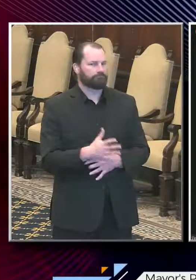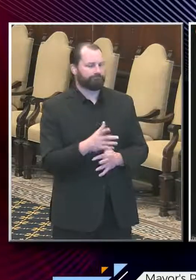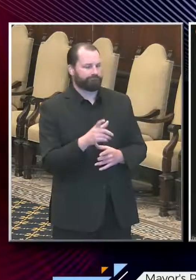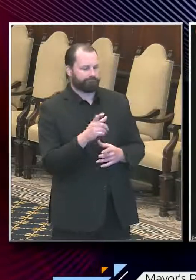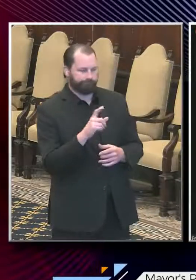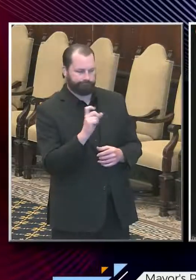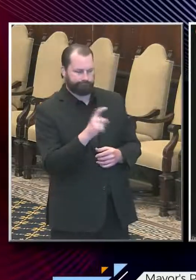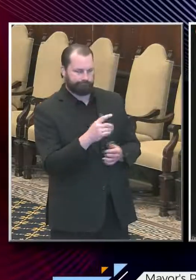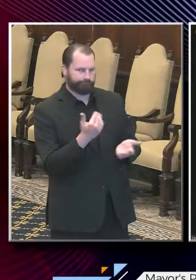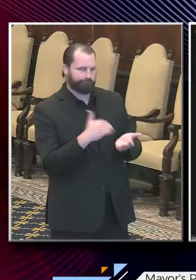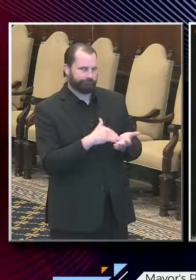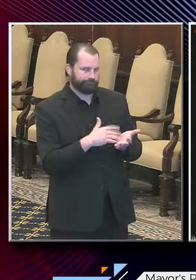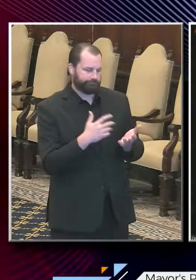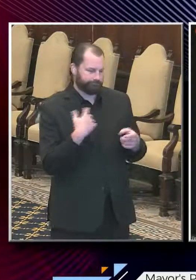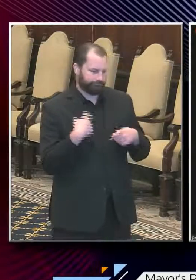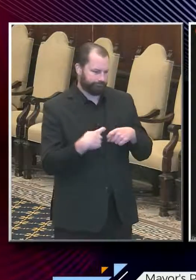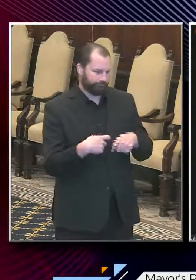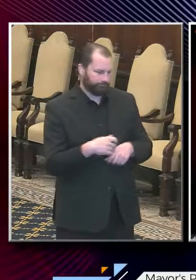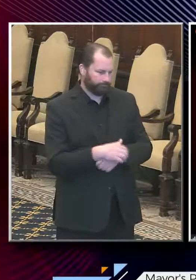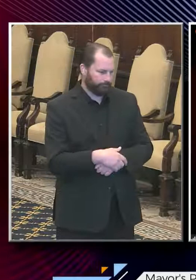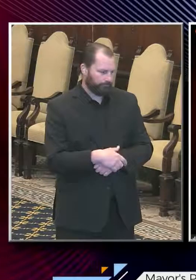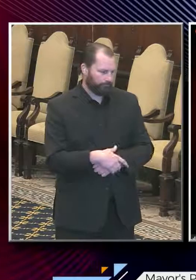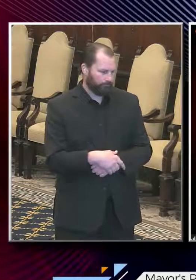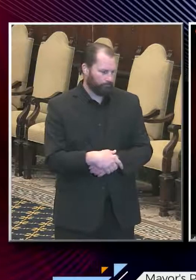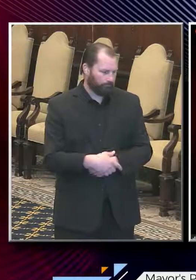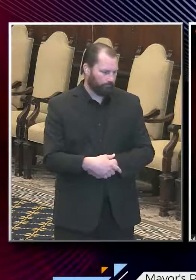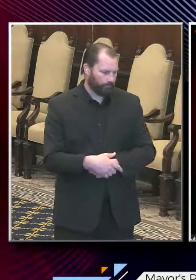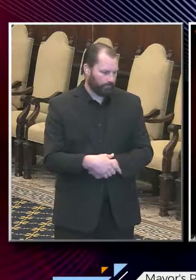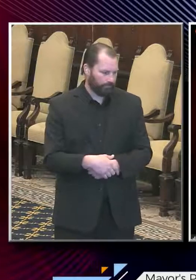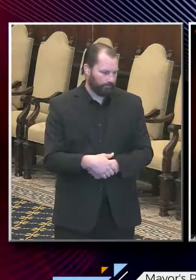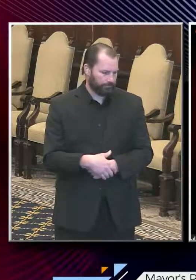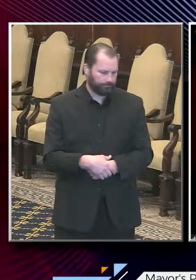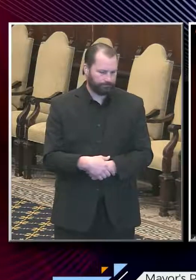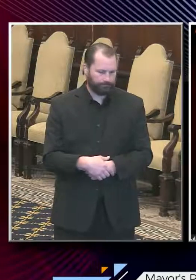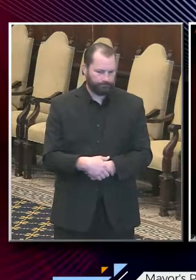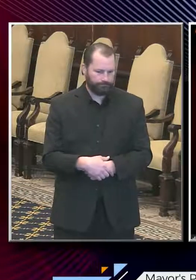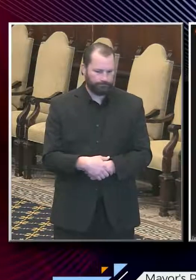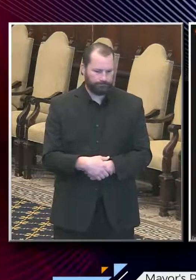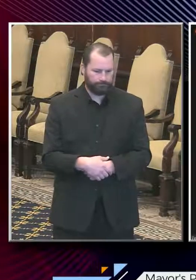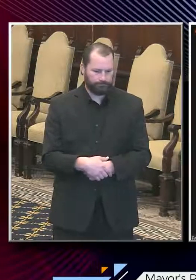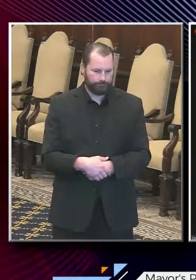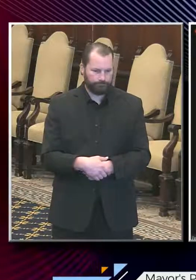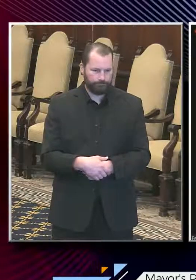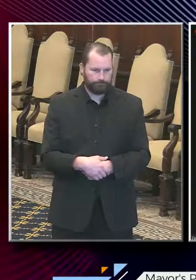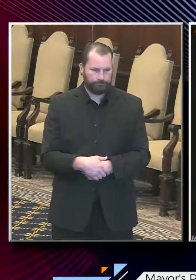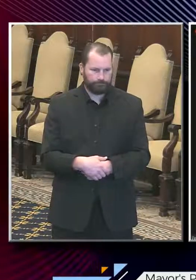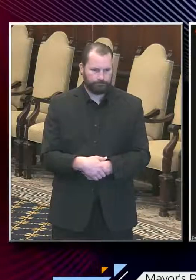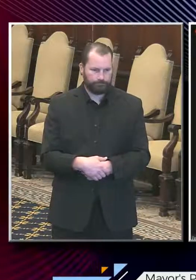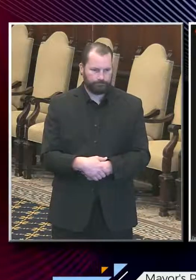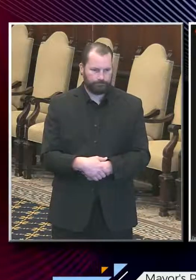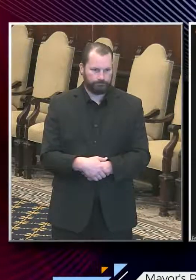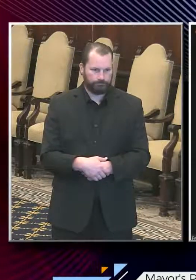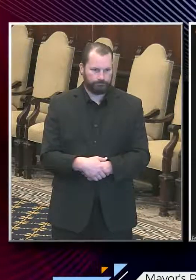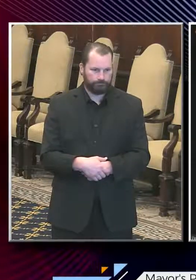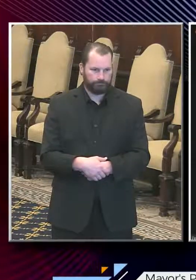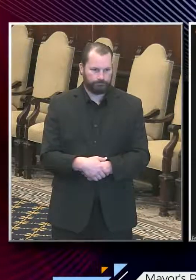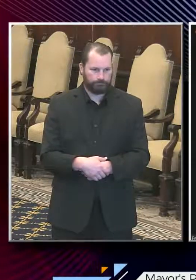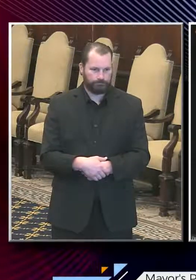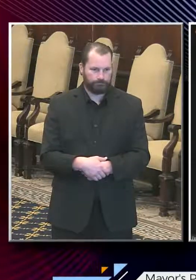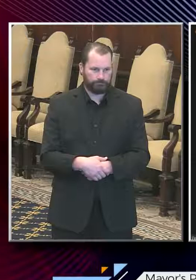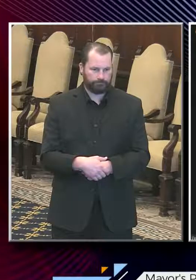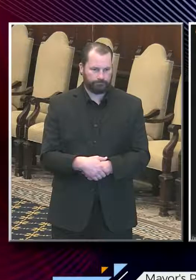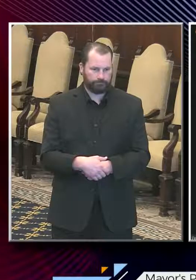¿en dónde te quedaste? perdón no hiciste la pregunta ah disculpa que hay una